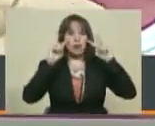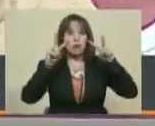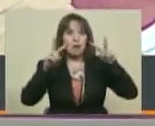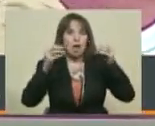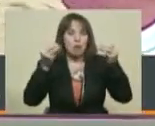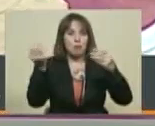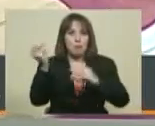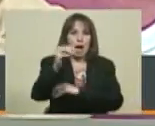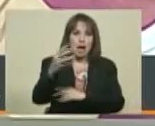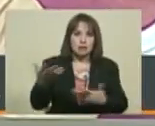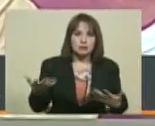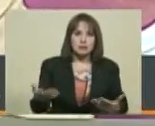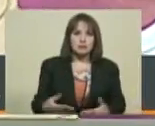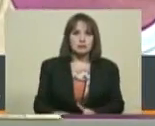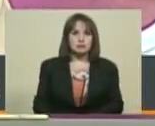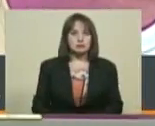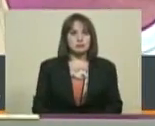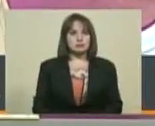más.